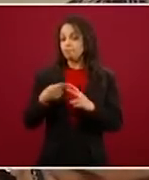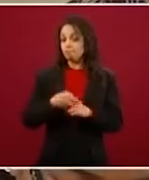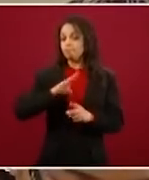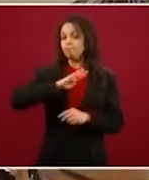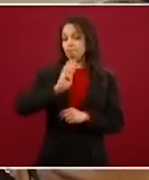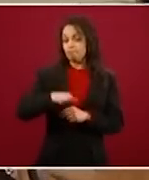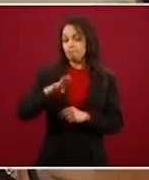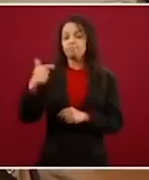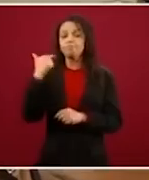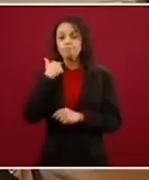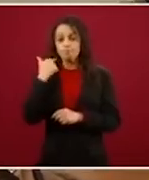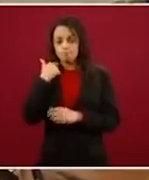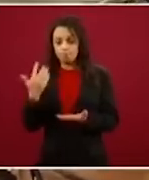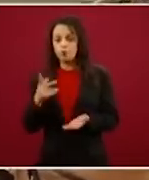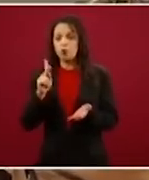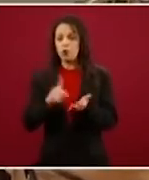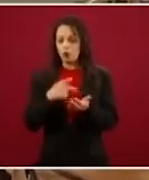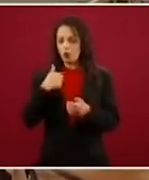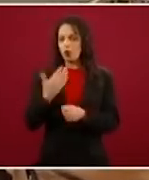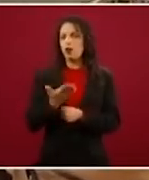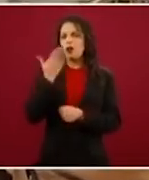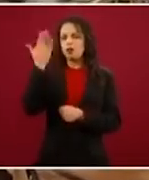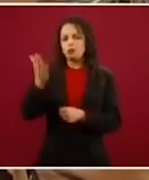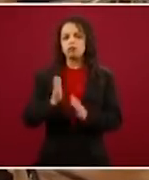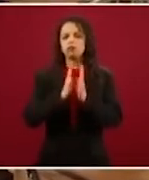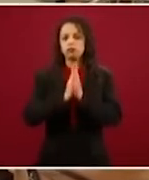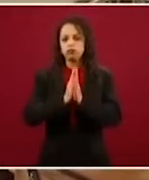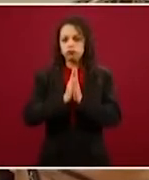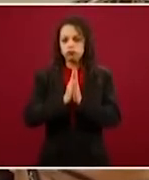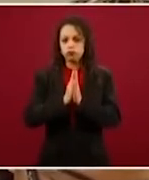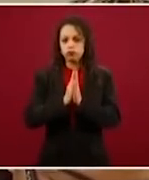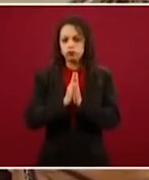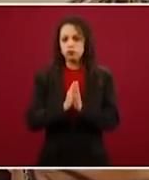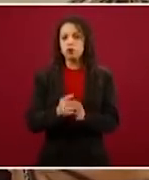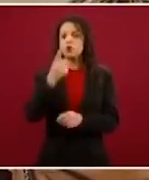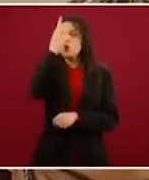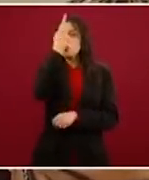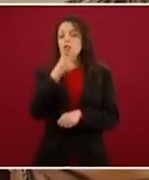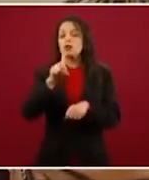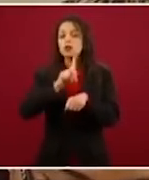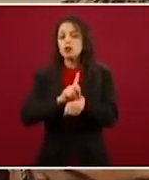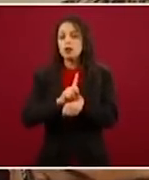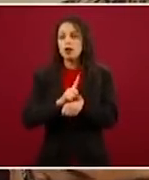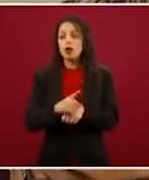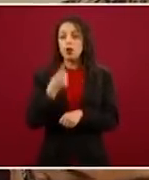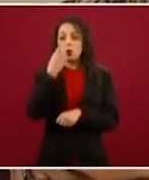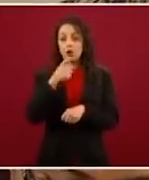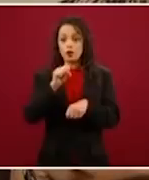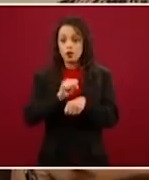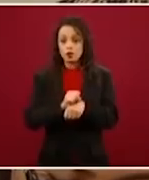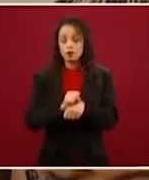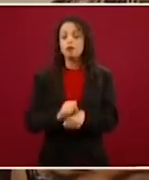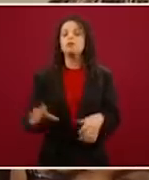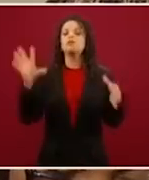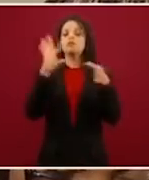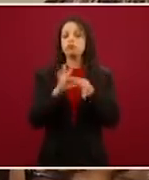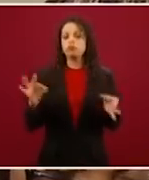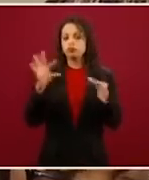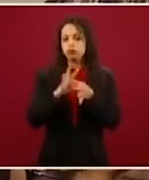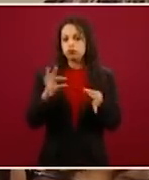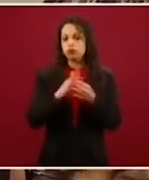no caer fuera de los temas, nos dé un día a la semana para hablar del tema particular de